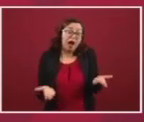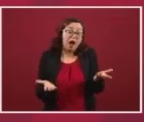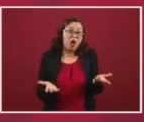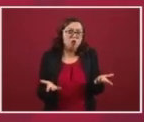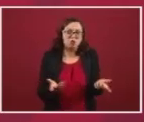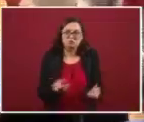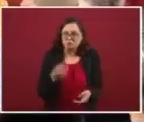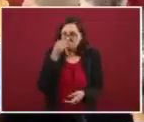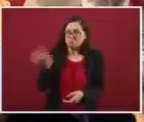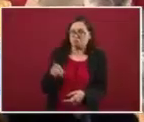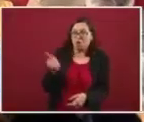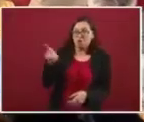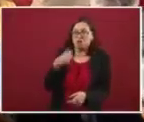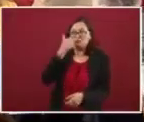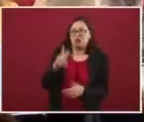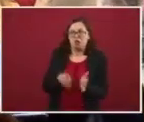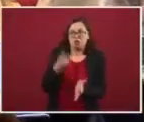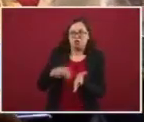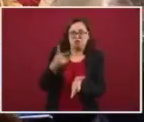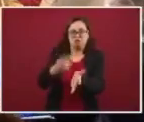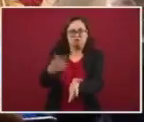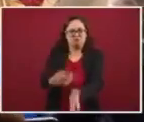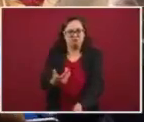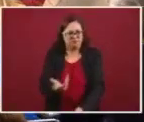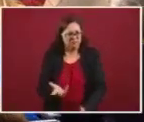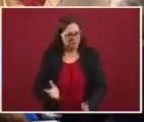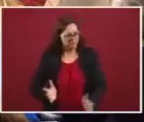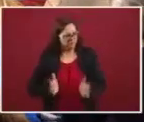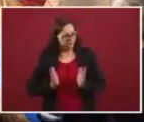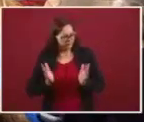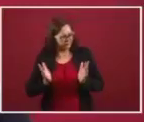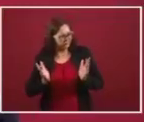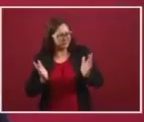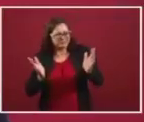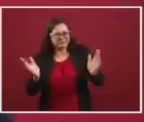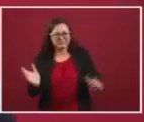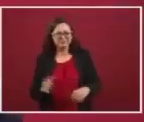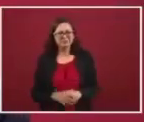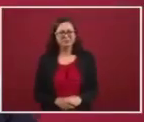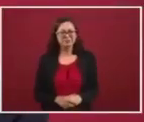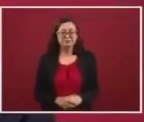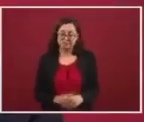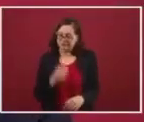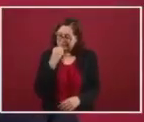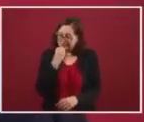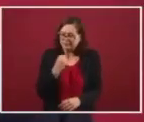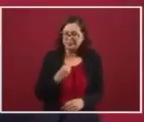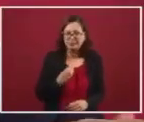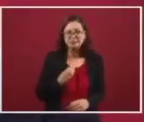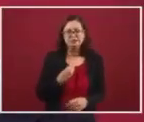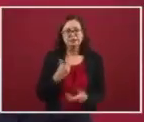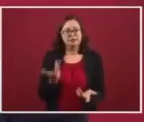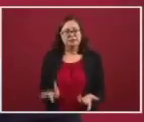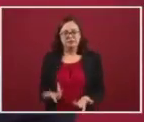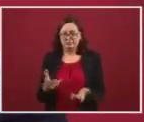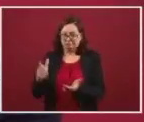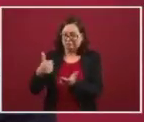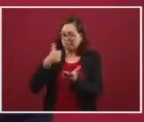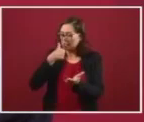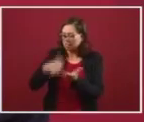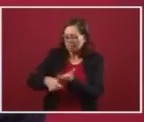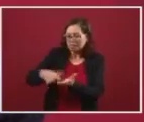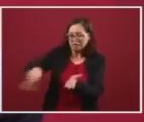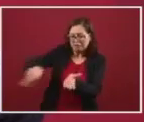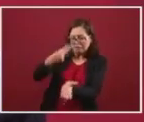reelección somos nosotros. Y tengo que firmar hasta frente al notario.